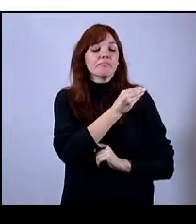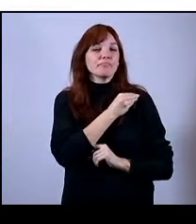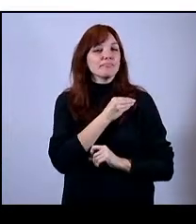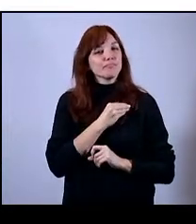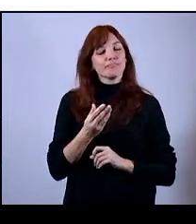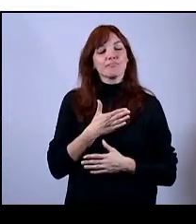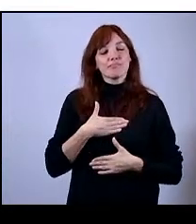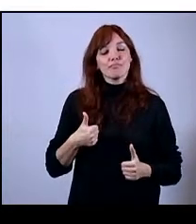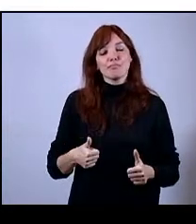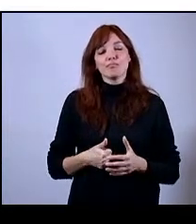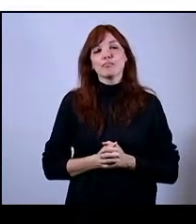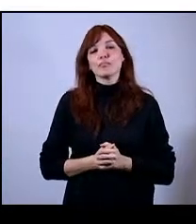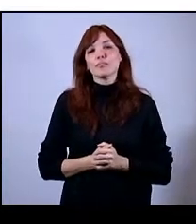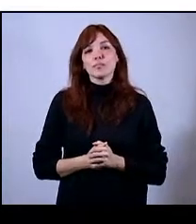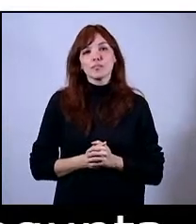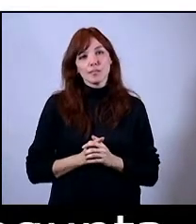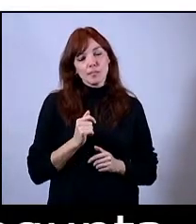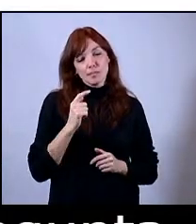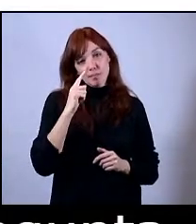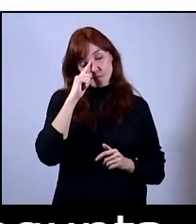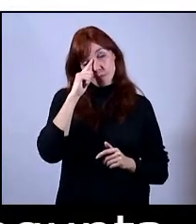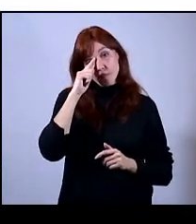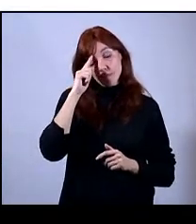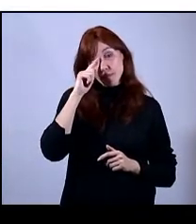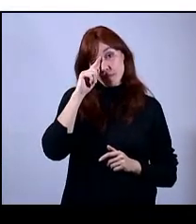vuestra disposición.